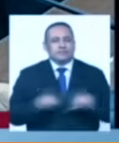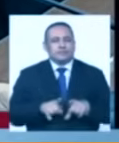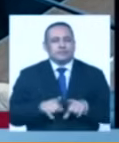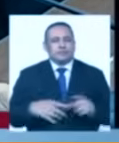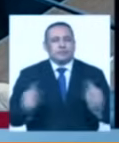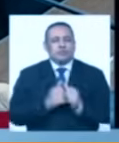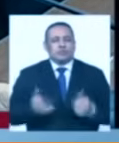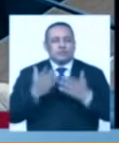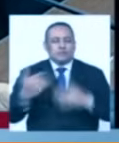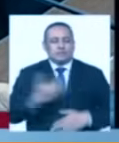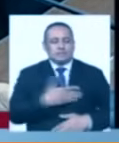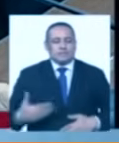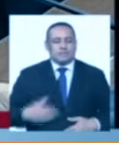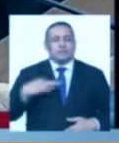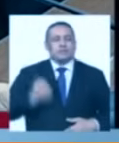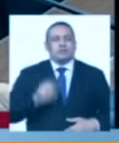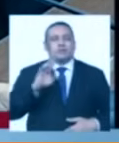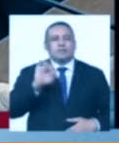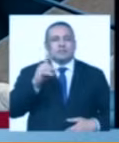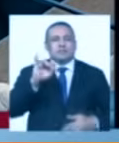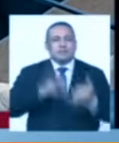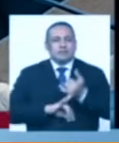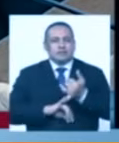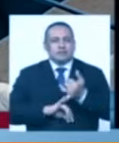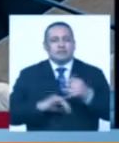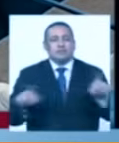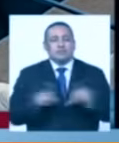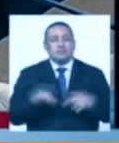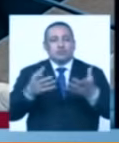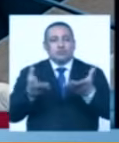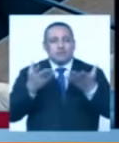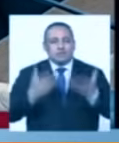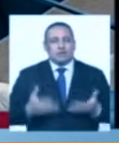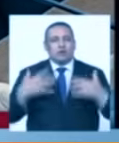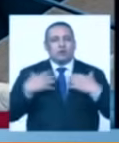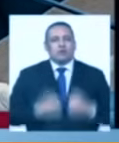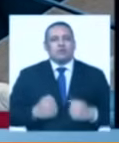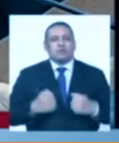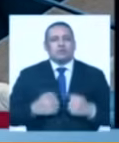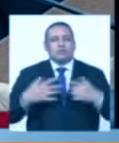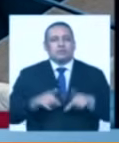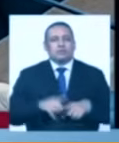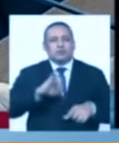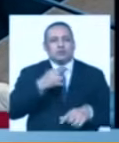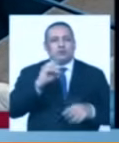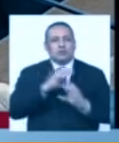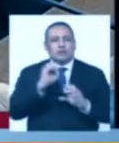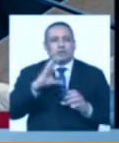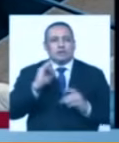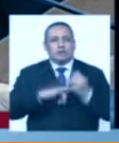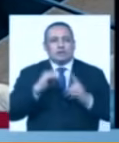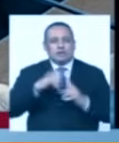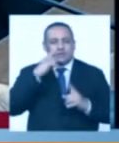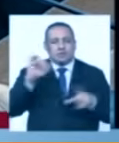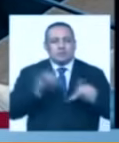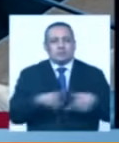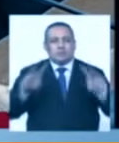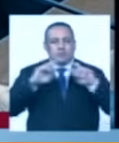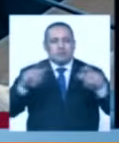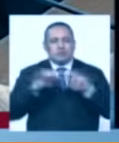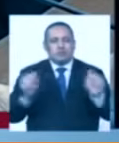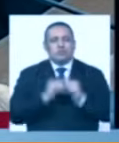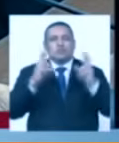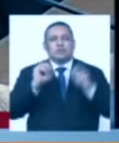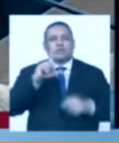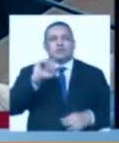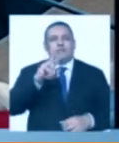través de usted, presidenta, la señora Benavides, usted trajo como abogado defensor al señor Jorge del Castillo, presuntamente investigado por el